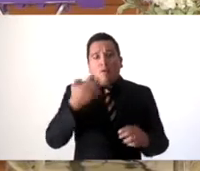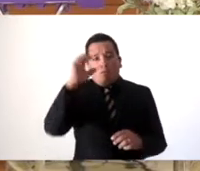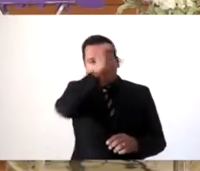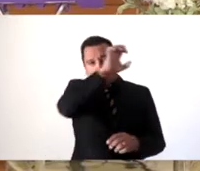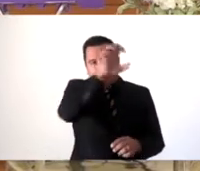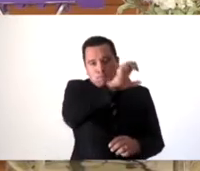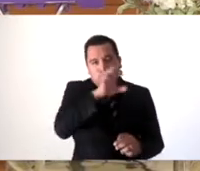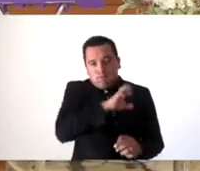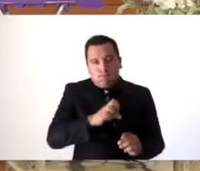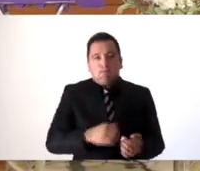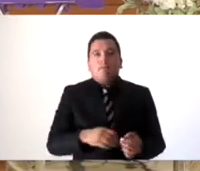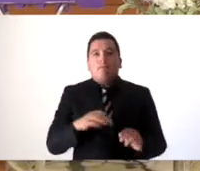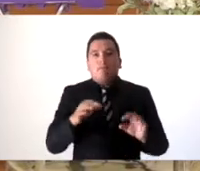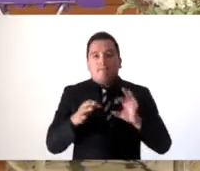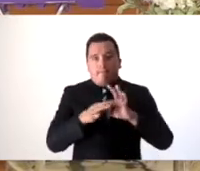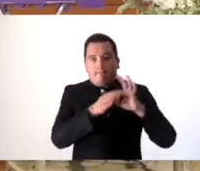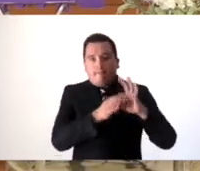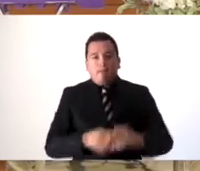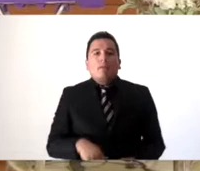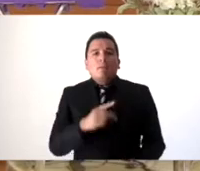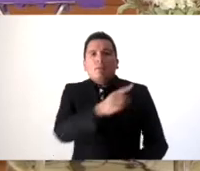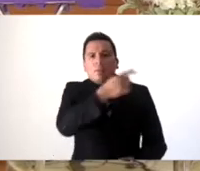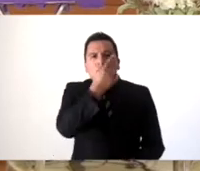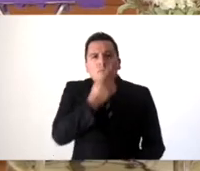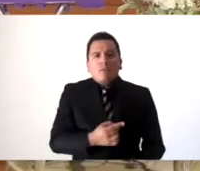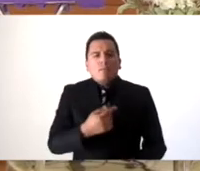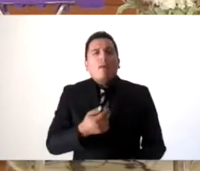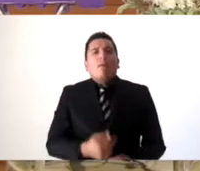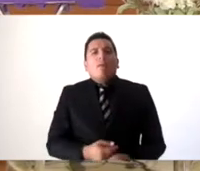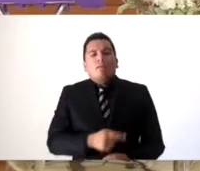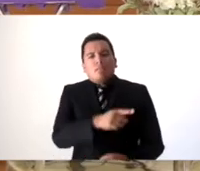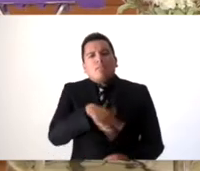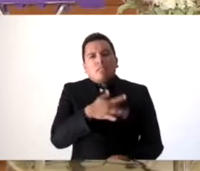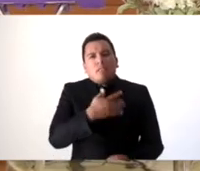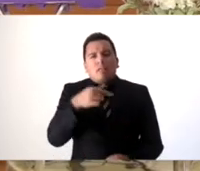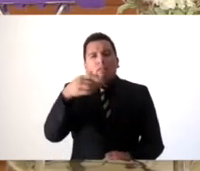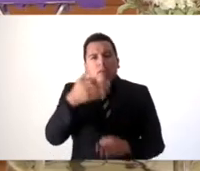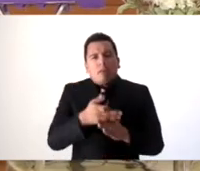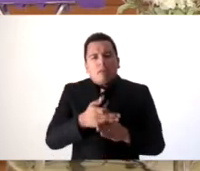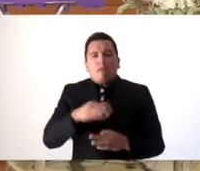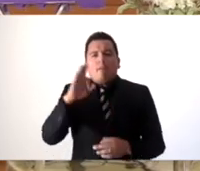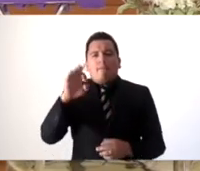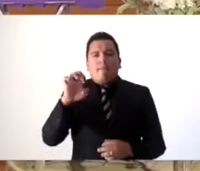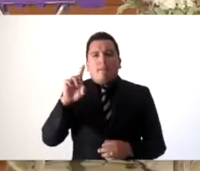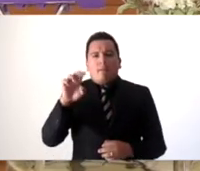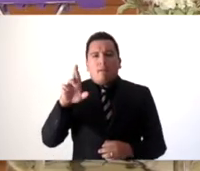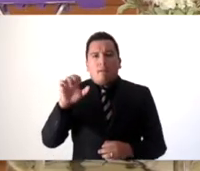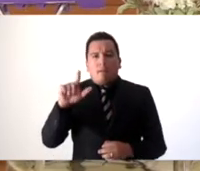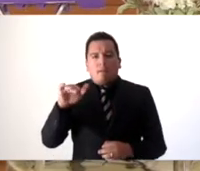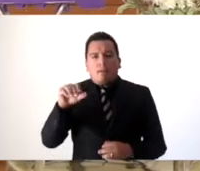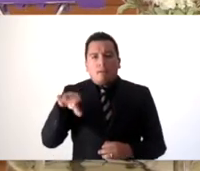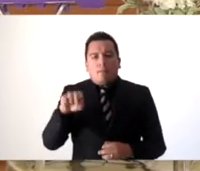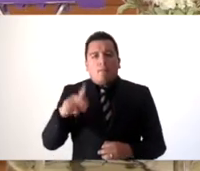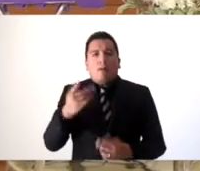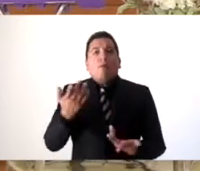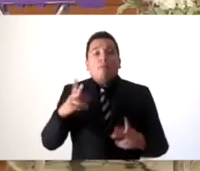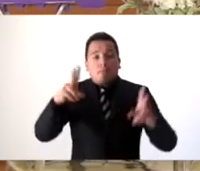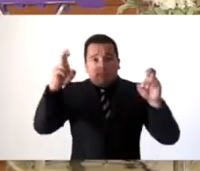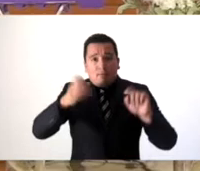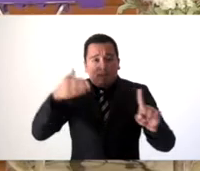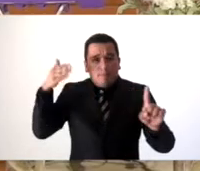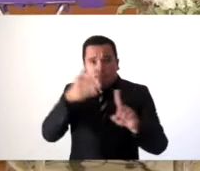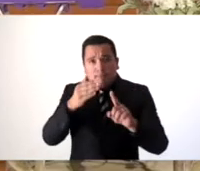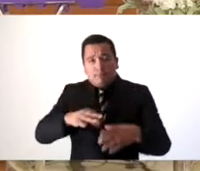quisiera preguntarte en ese sentido, ¿tú cómo ves el federalismo, pero ahora en materia electoral? Porque hay que comentarle a